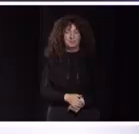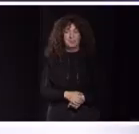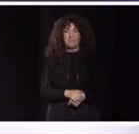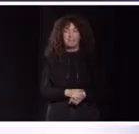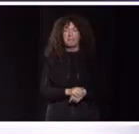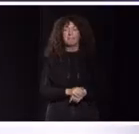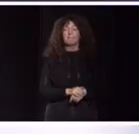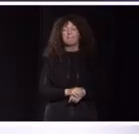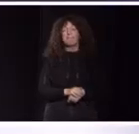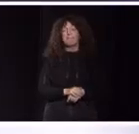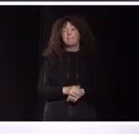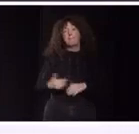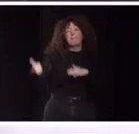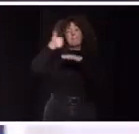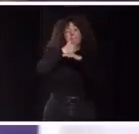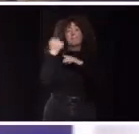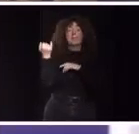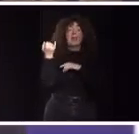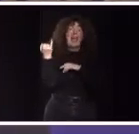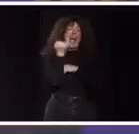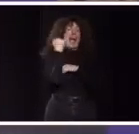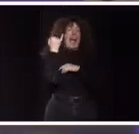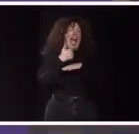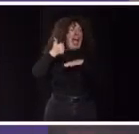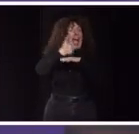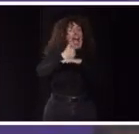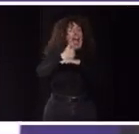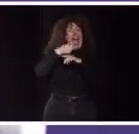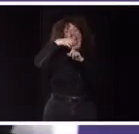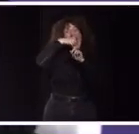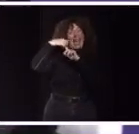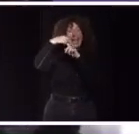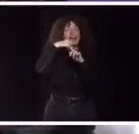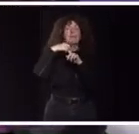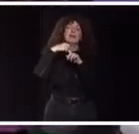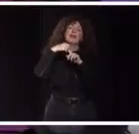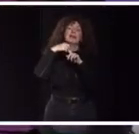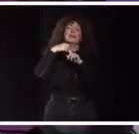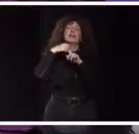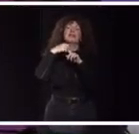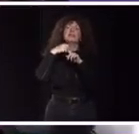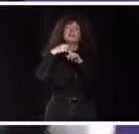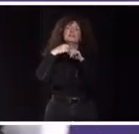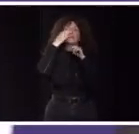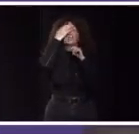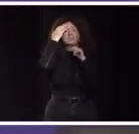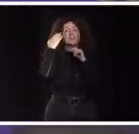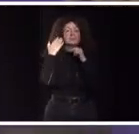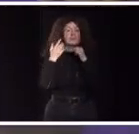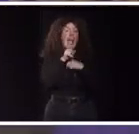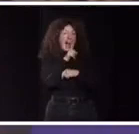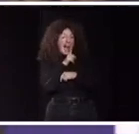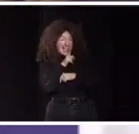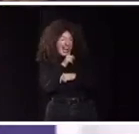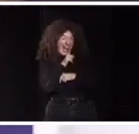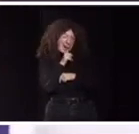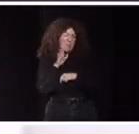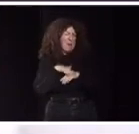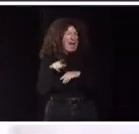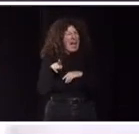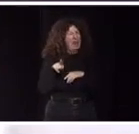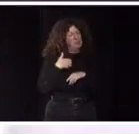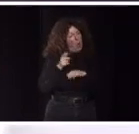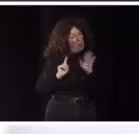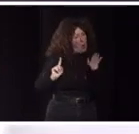Y hegemonía no significa callar para no incomodar. Hegemonía significa